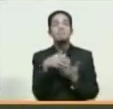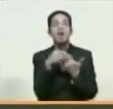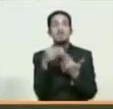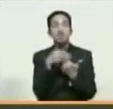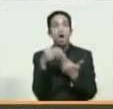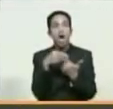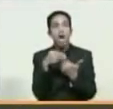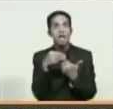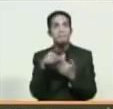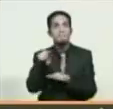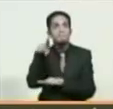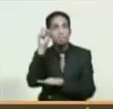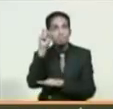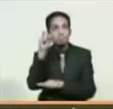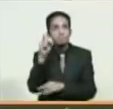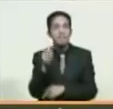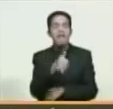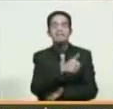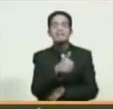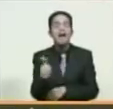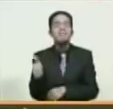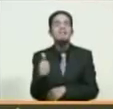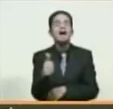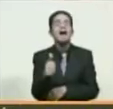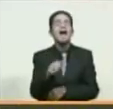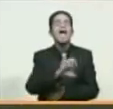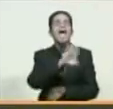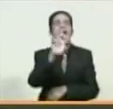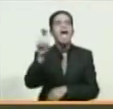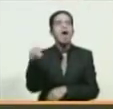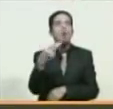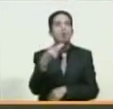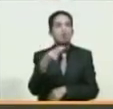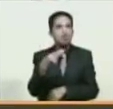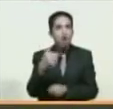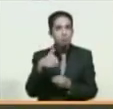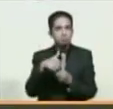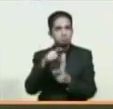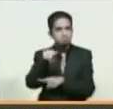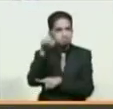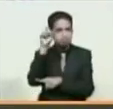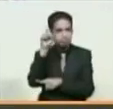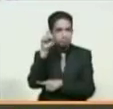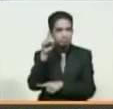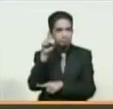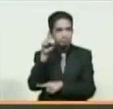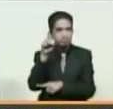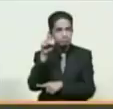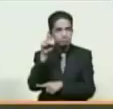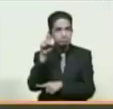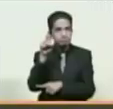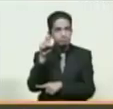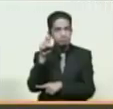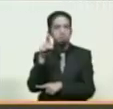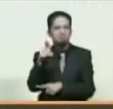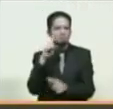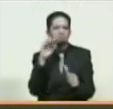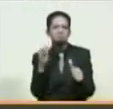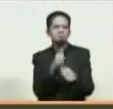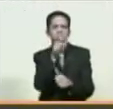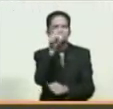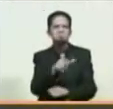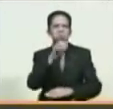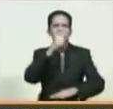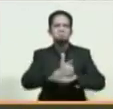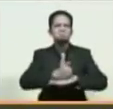secuestrado, cada euro secuestrado en instancias financieras internacionales, tiene el rostro de la derecha